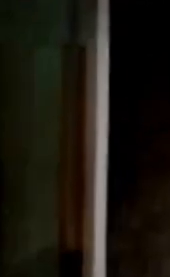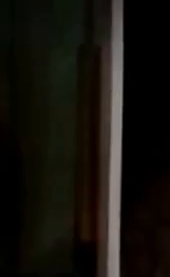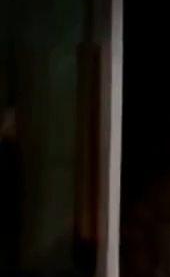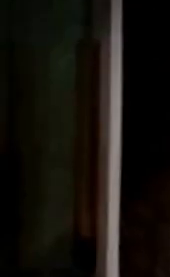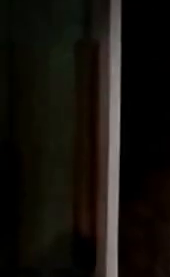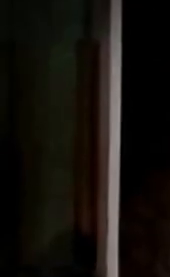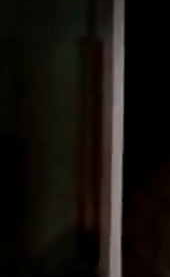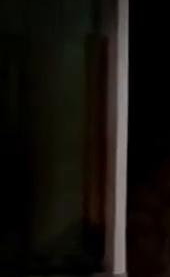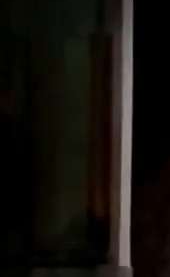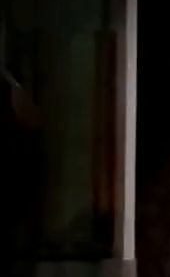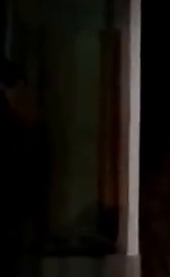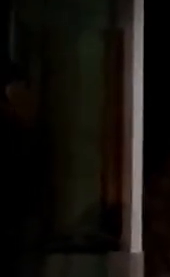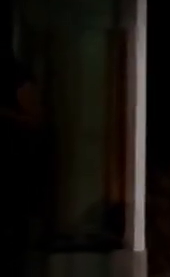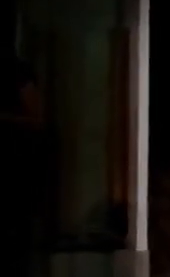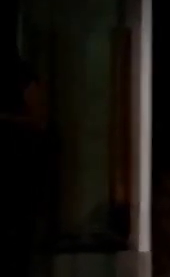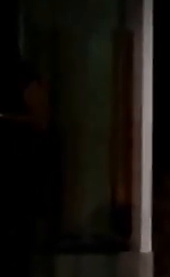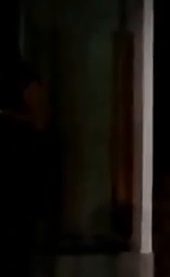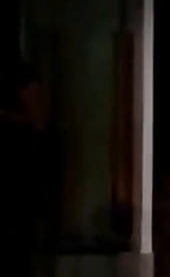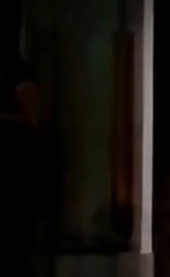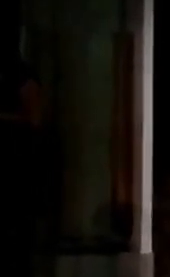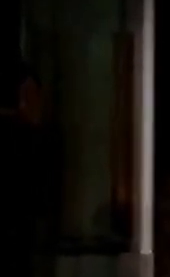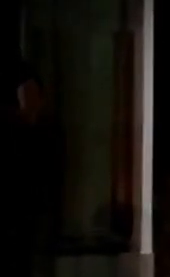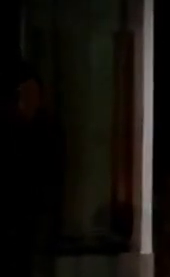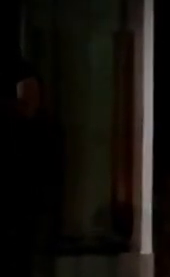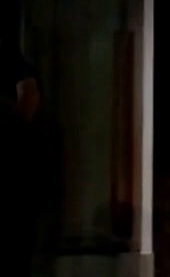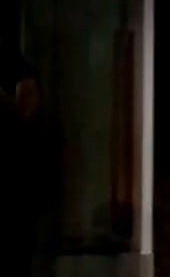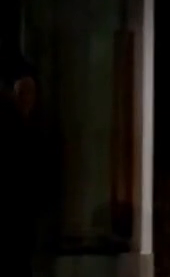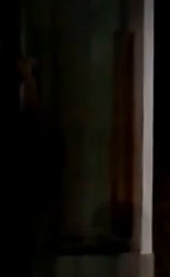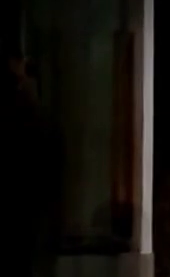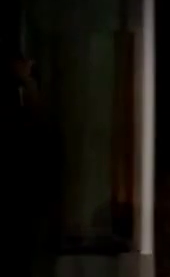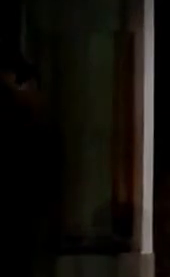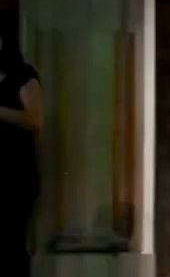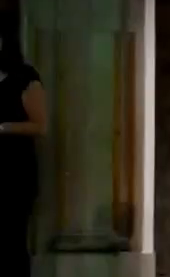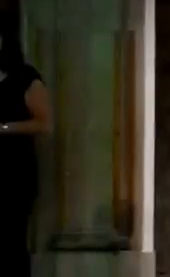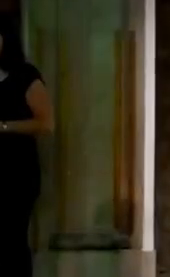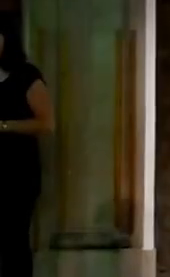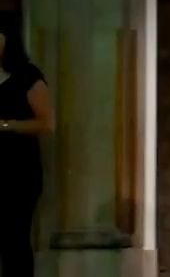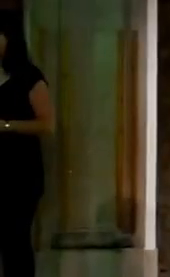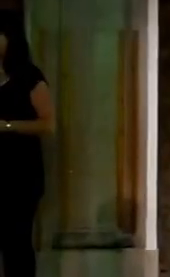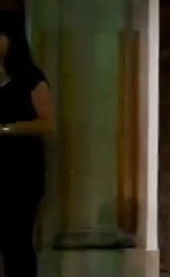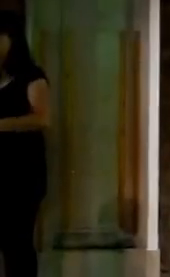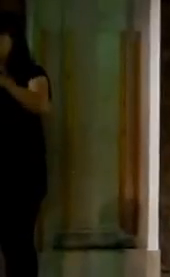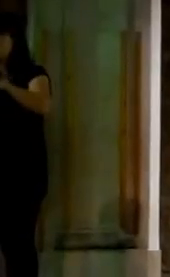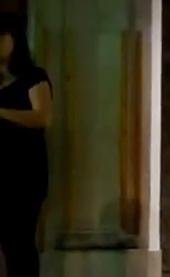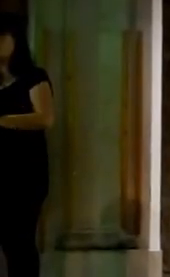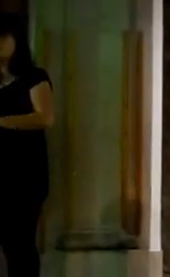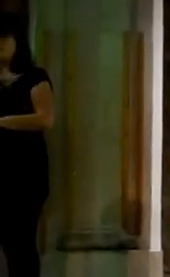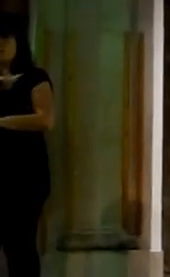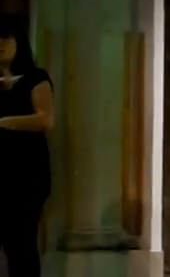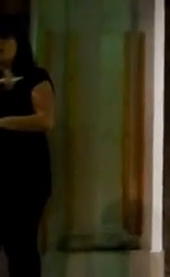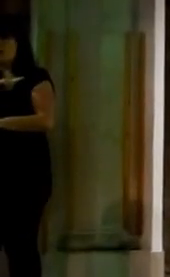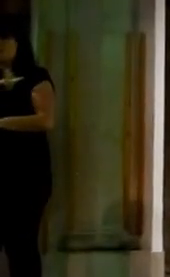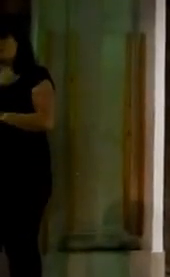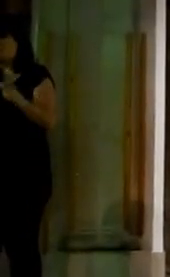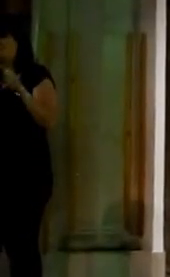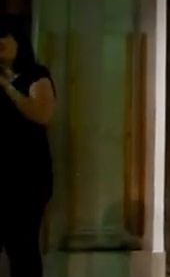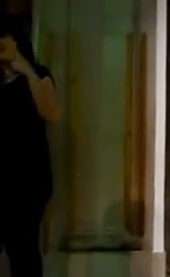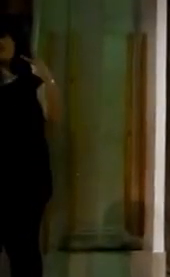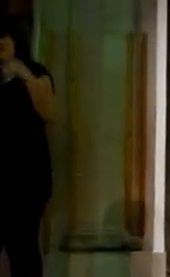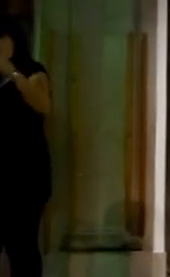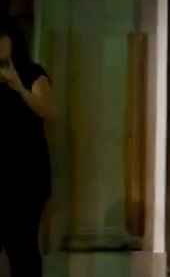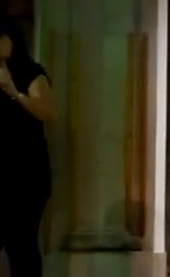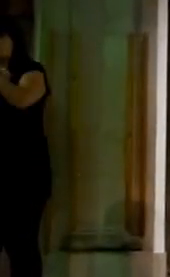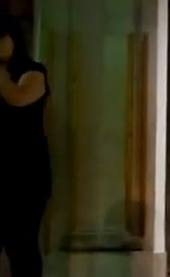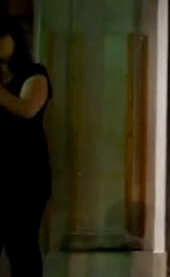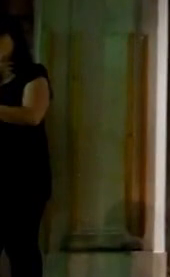grupo parlamentario propio en Madrid por primeira vez na nosa historia. Votade contra o austericidio